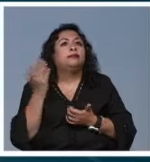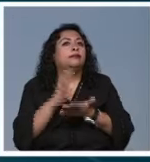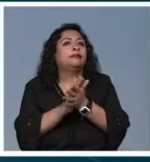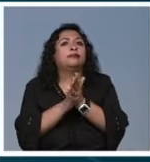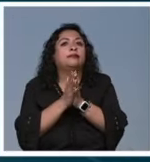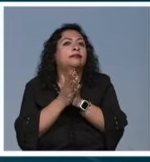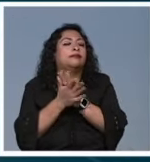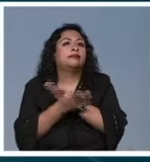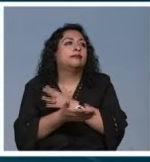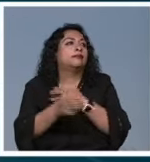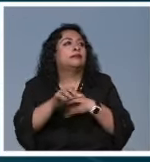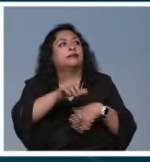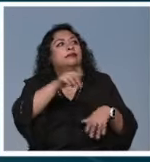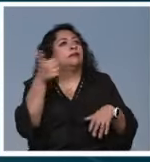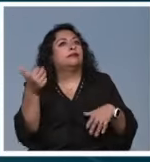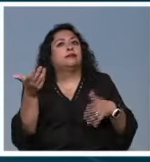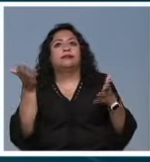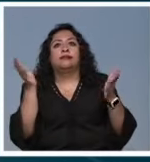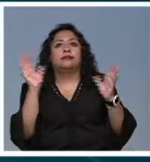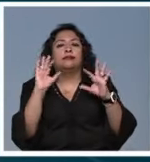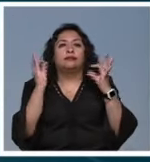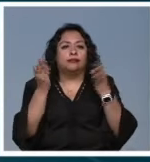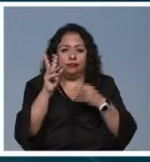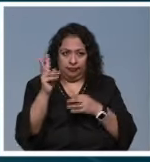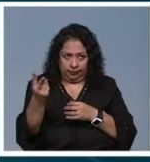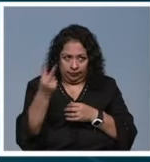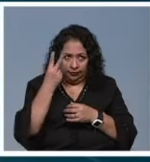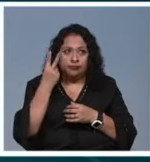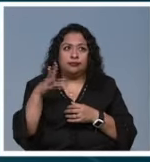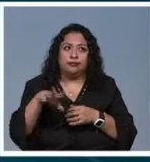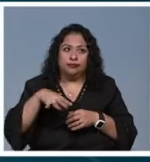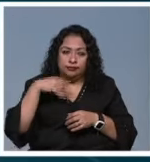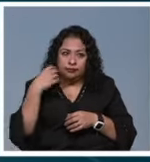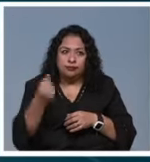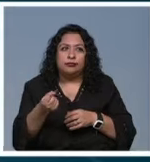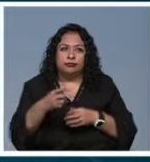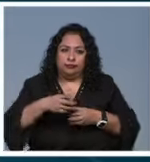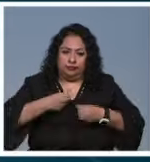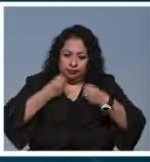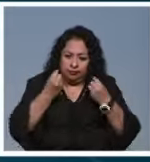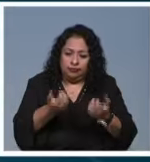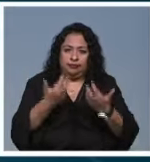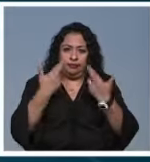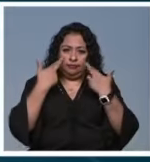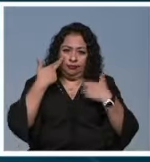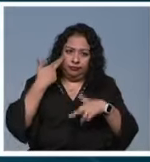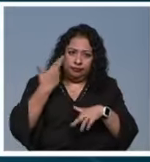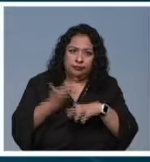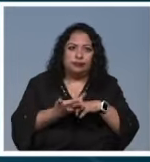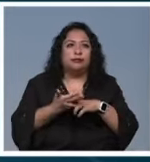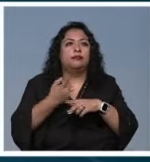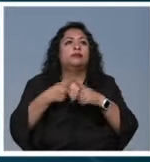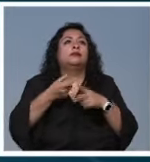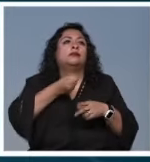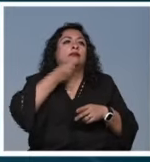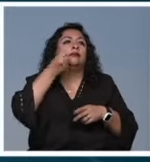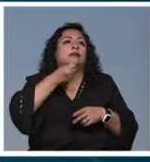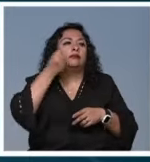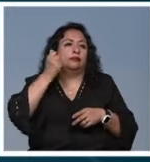convertir de otra manera, sino que vean el esfuerzo, la entrega, la responsabilidad que un viejo